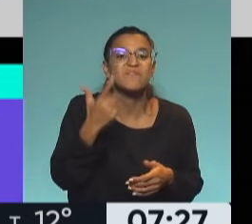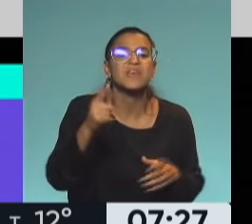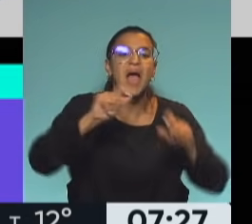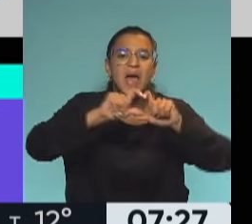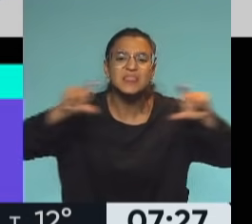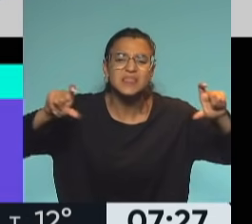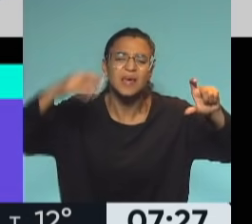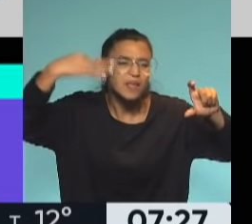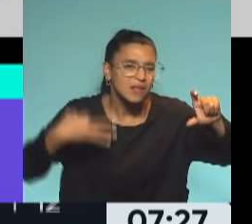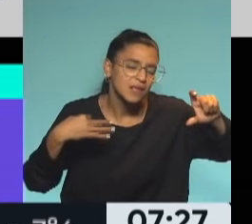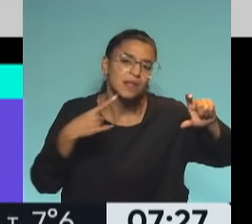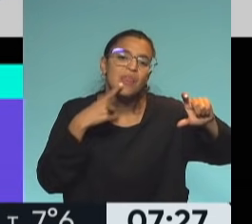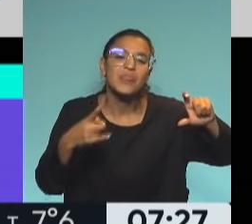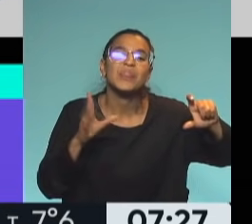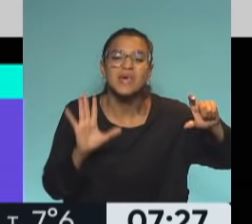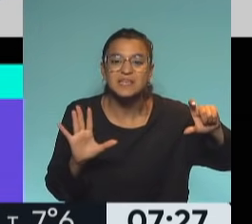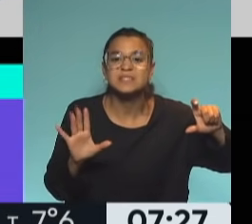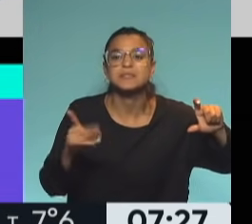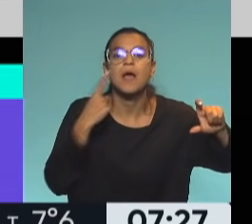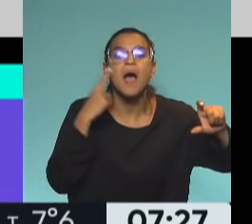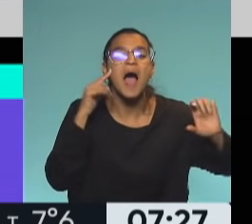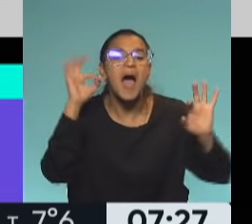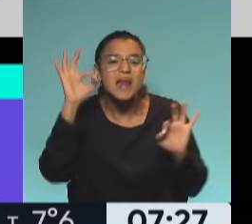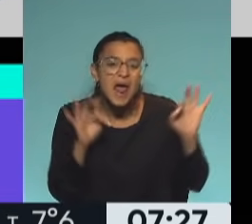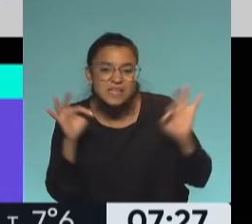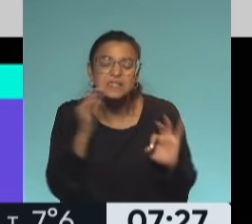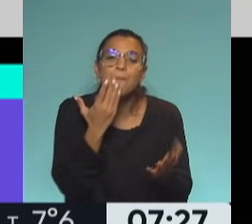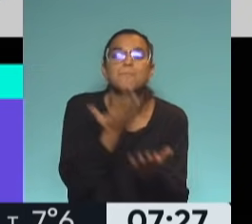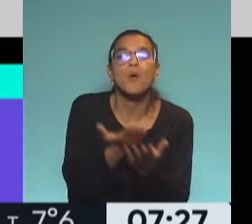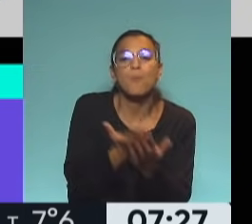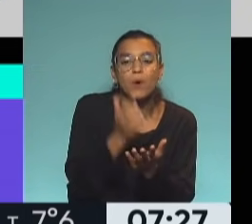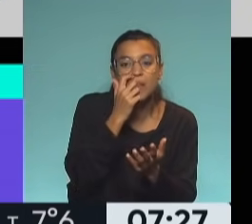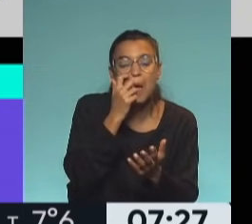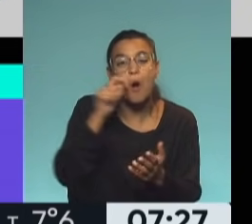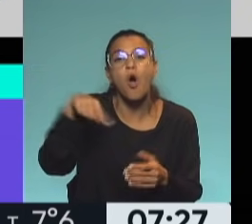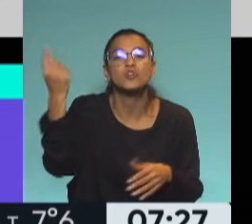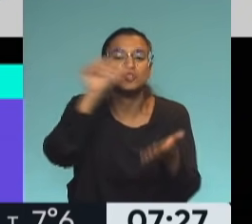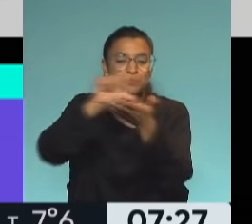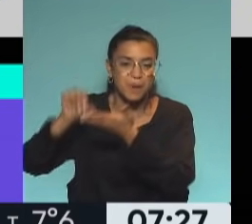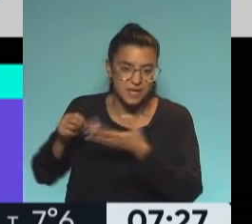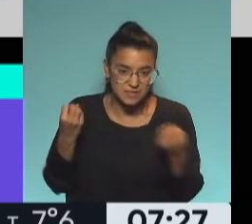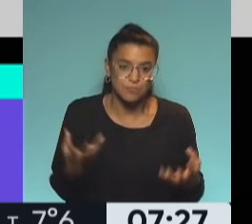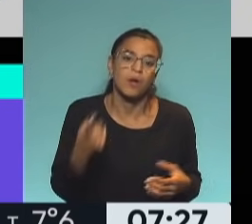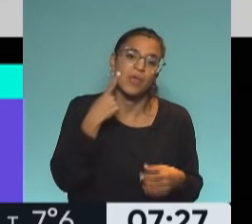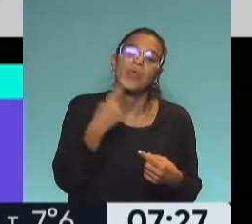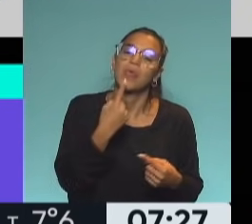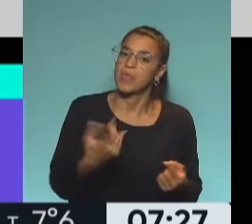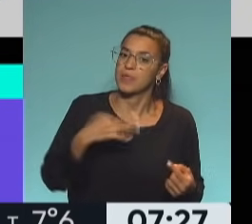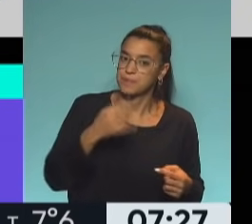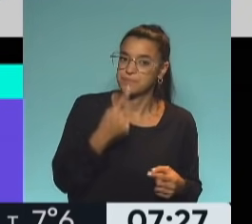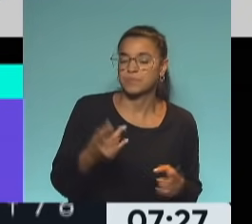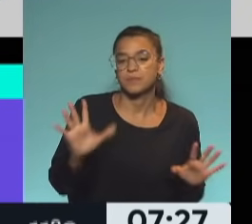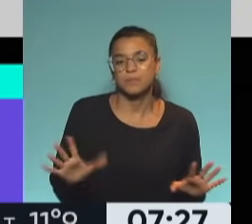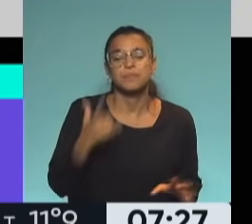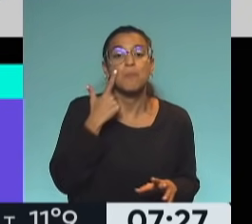parte concreta donde dice, analiza la oferta de otros países. Porque digamos todo, muchachos. Pero eso lo hice por la galería.